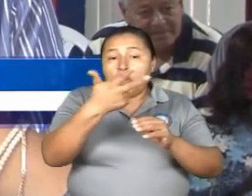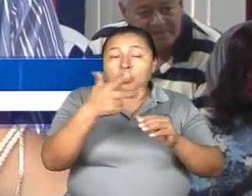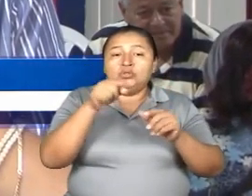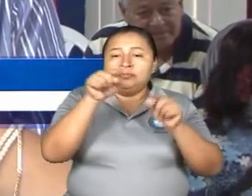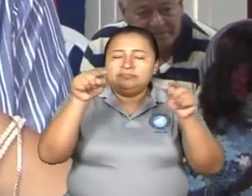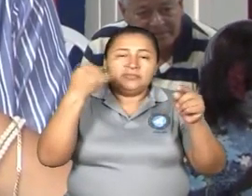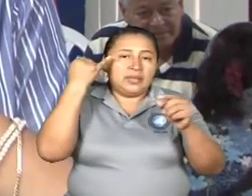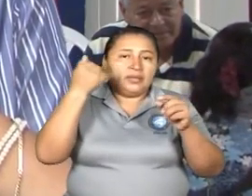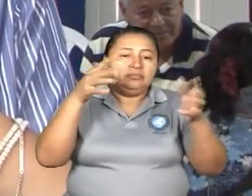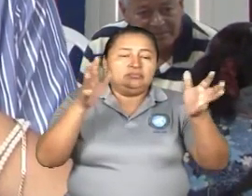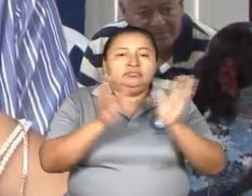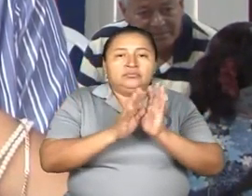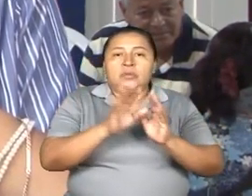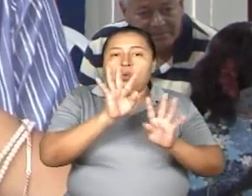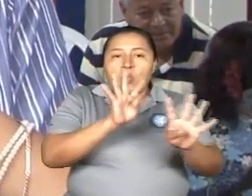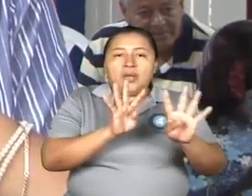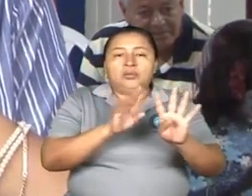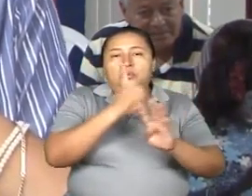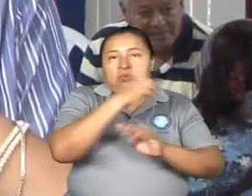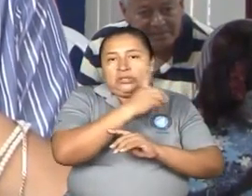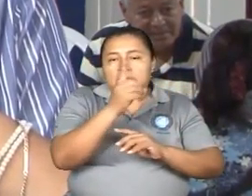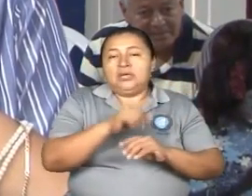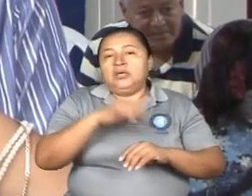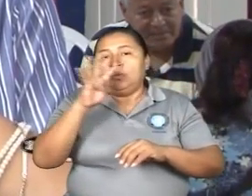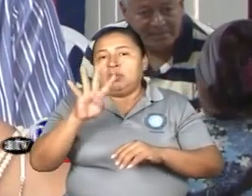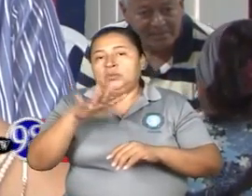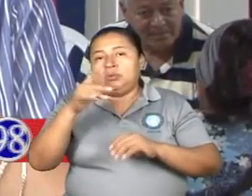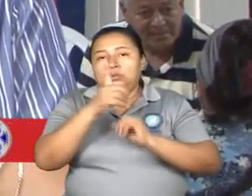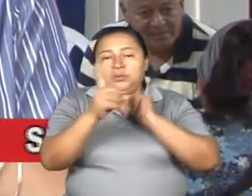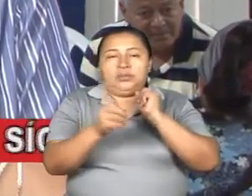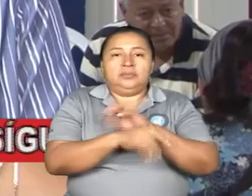estamos propuestas, 4 un día y 4 el siguiente día.